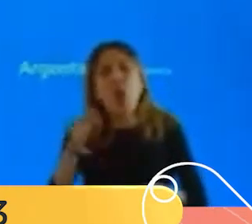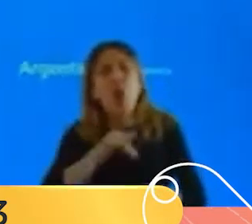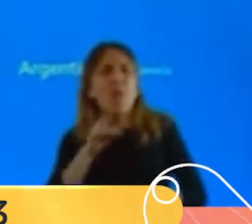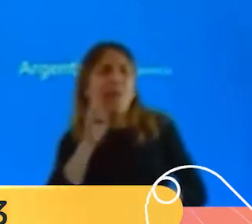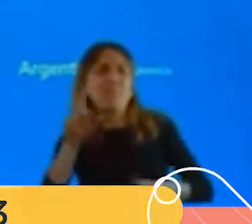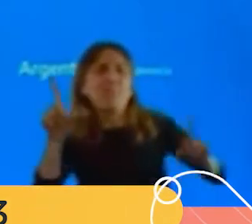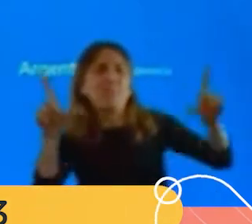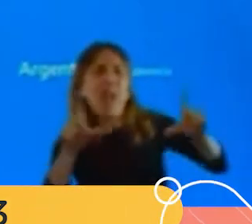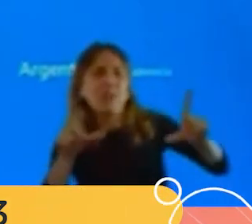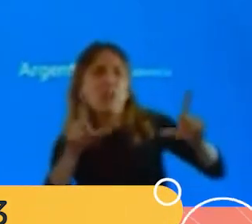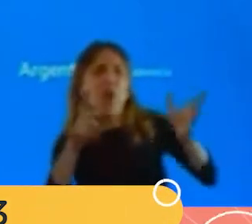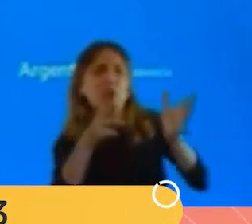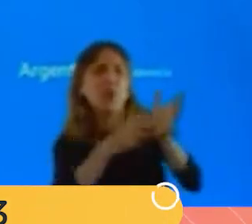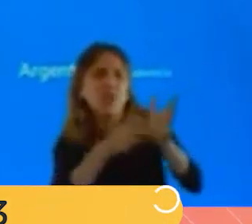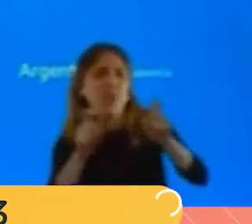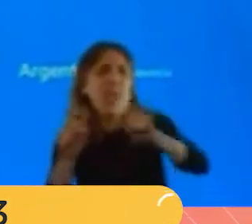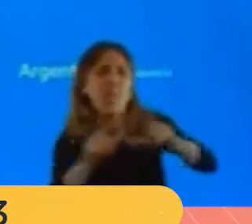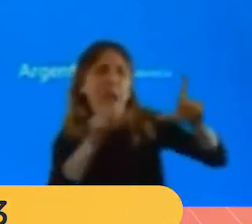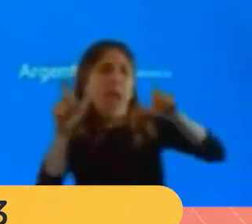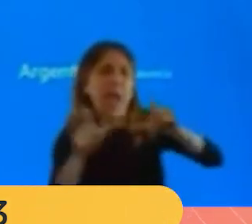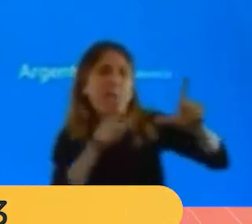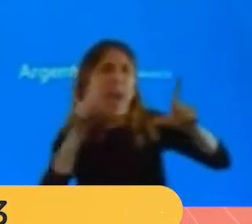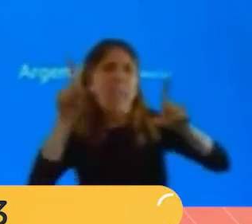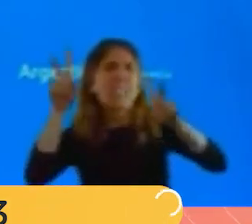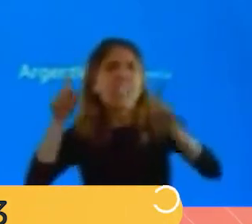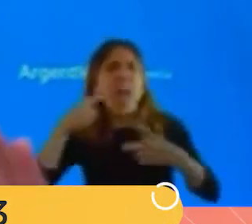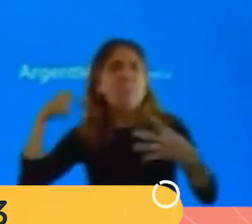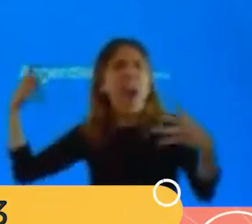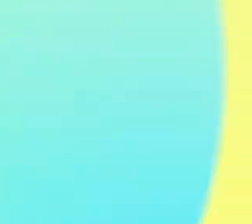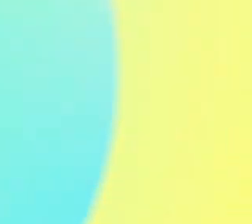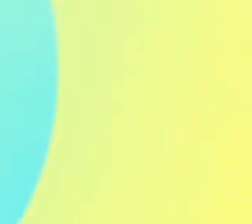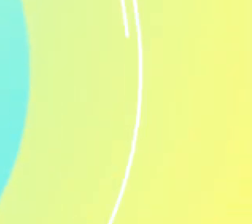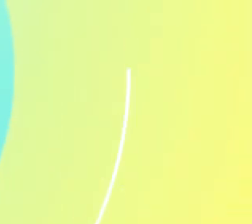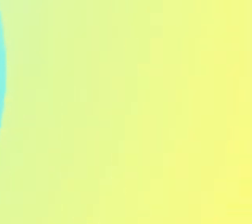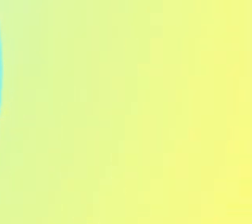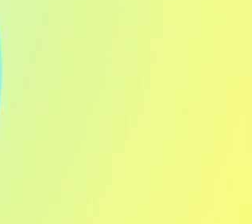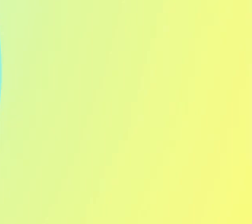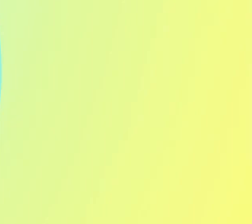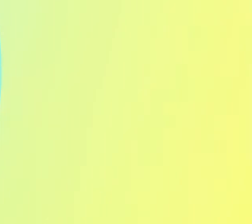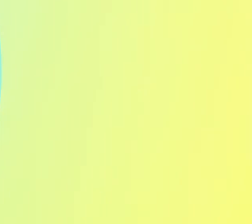yo soy bueno pero no me dejan esto es la presidencia